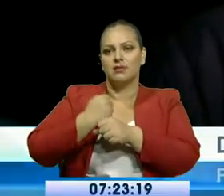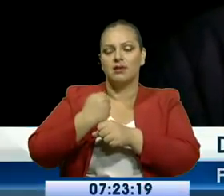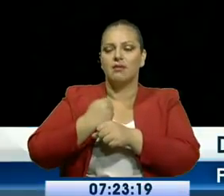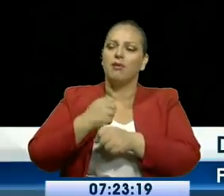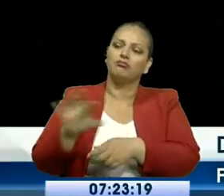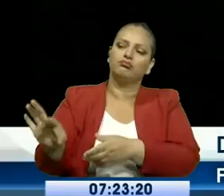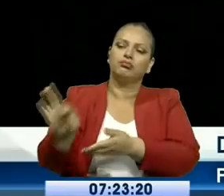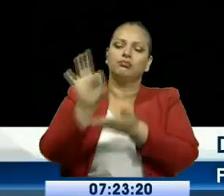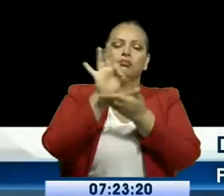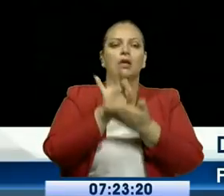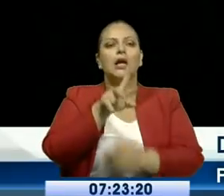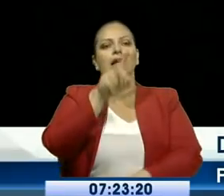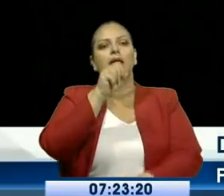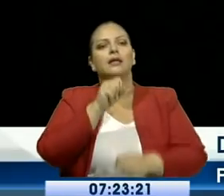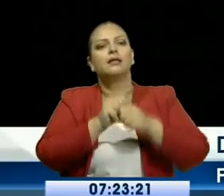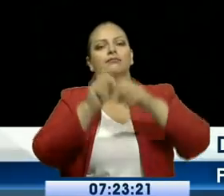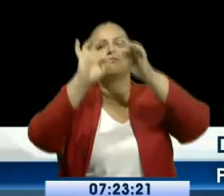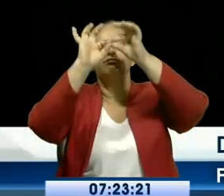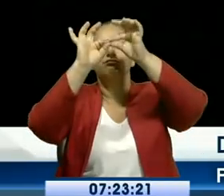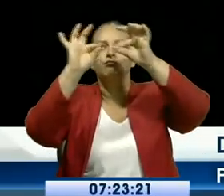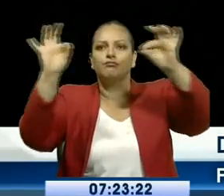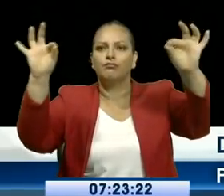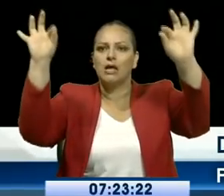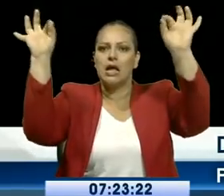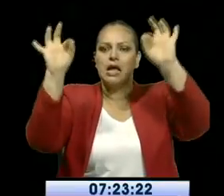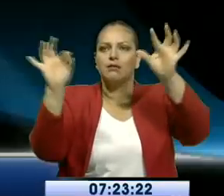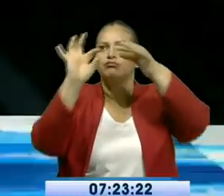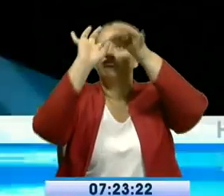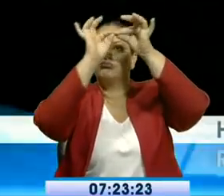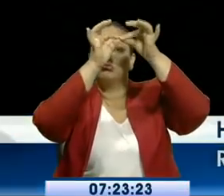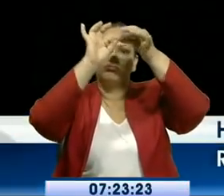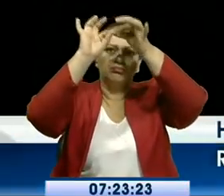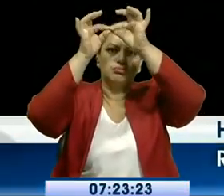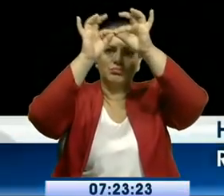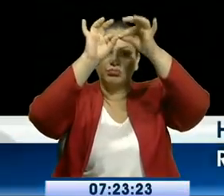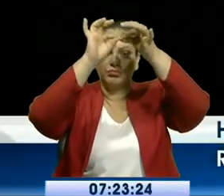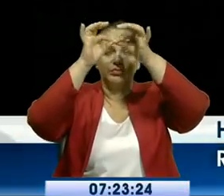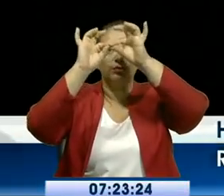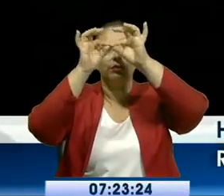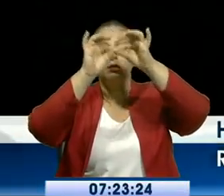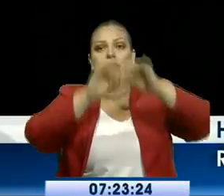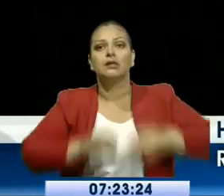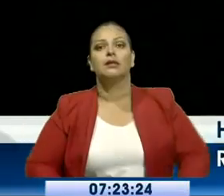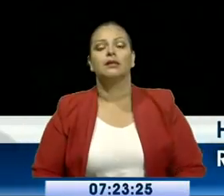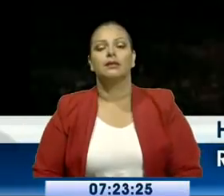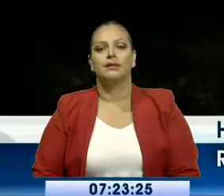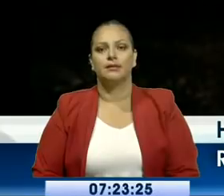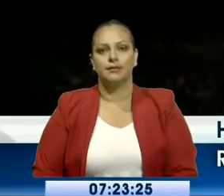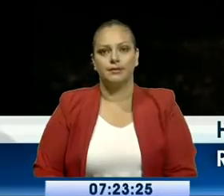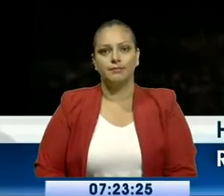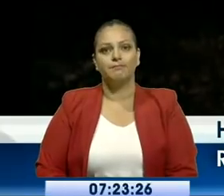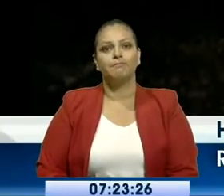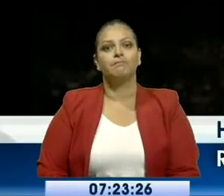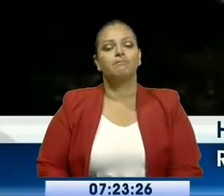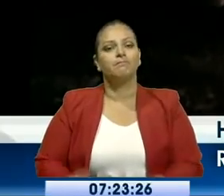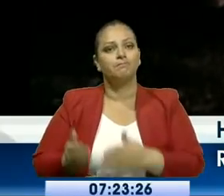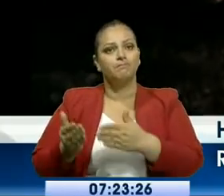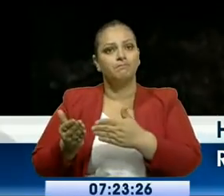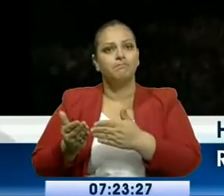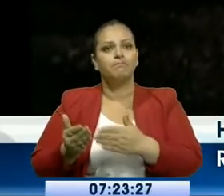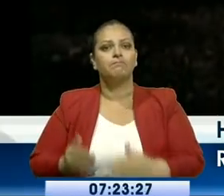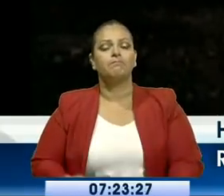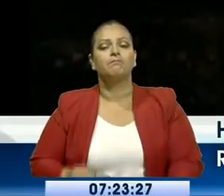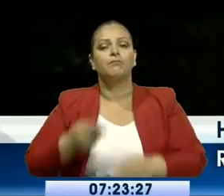conexión y enseguida ha sido la descarga que le ha producido la muerte. El ciudadano de 32 años, responde a los nombres de